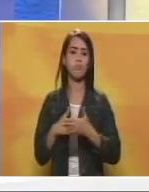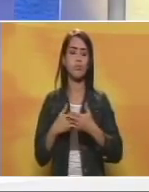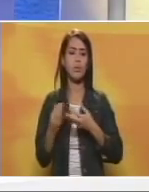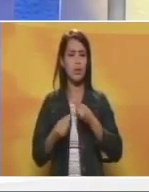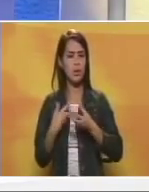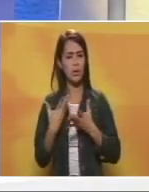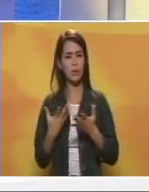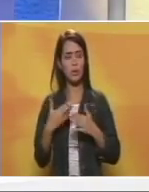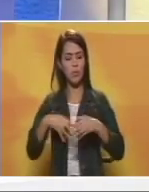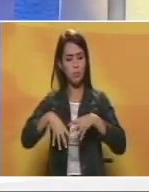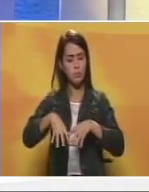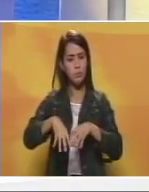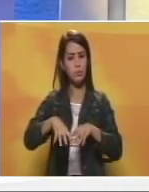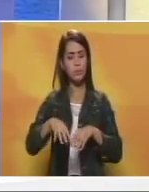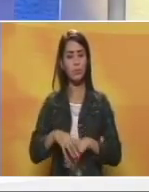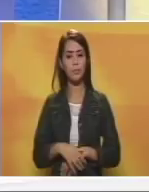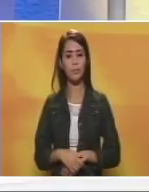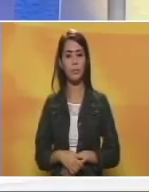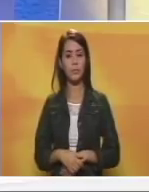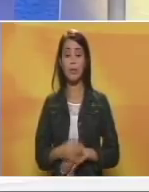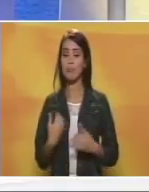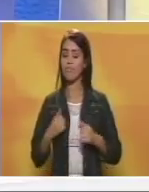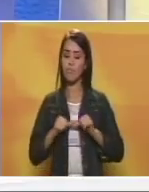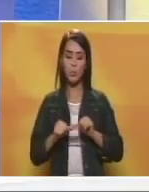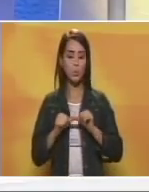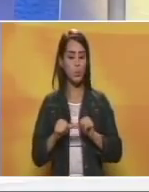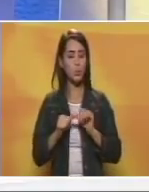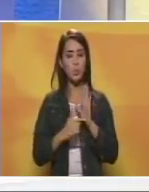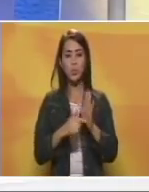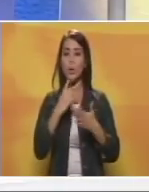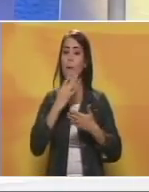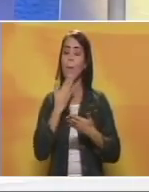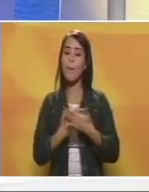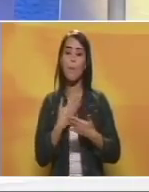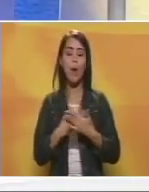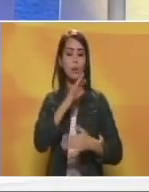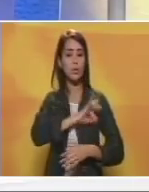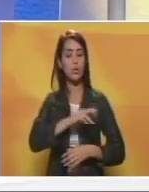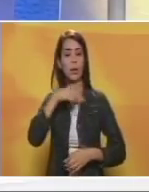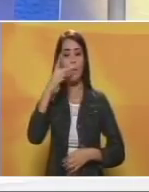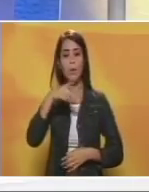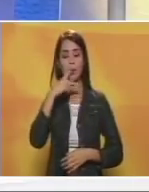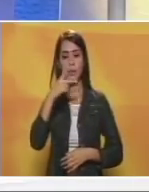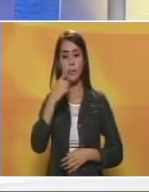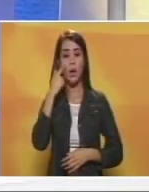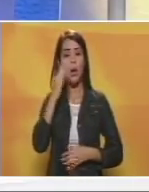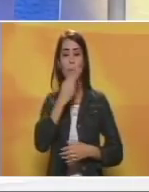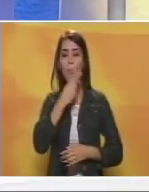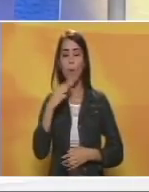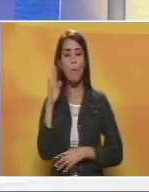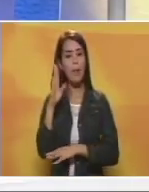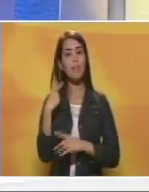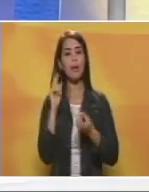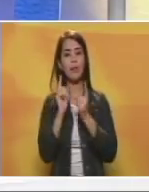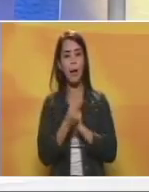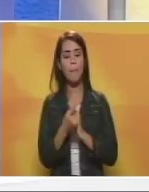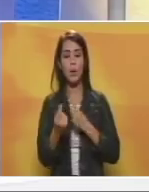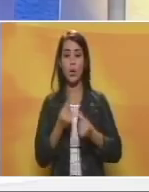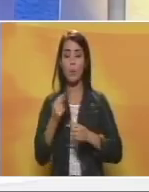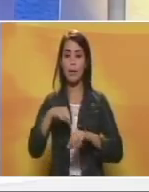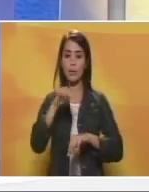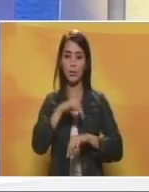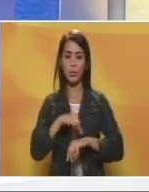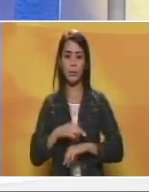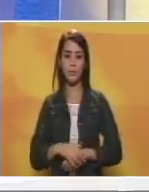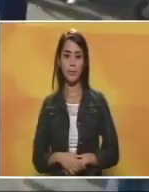realización de la concentración, seguirá presentando sus propuestas sociales y políticas con las que promete generar cambios en la economía